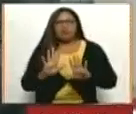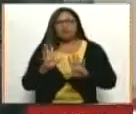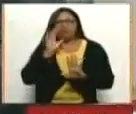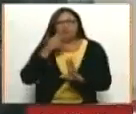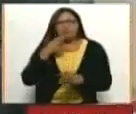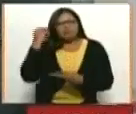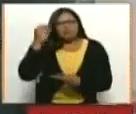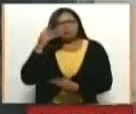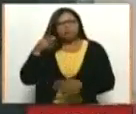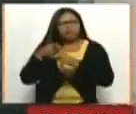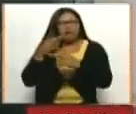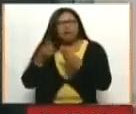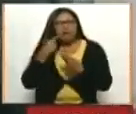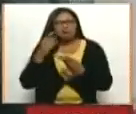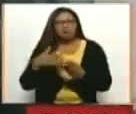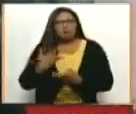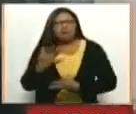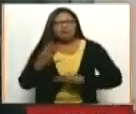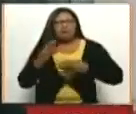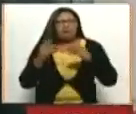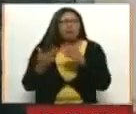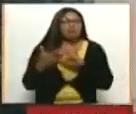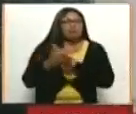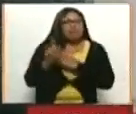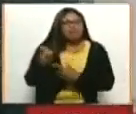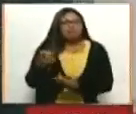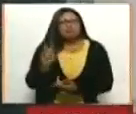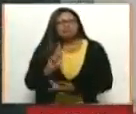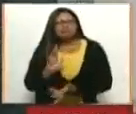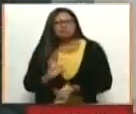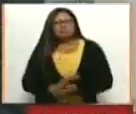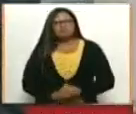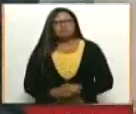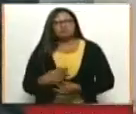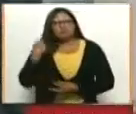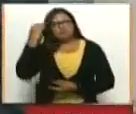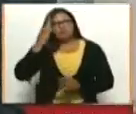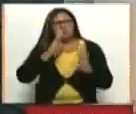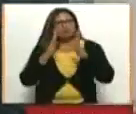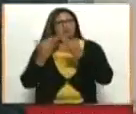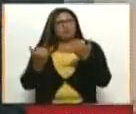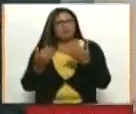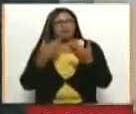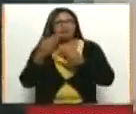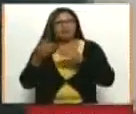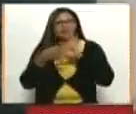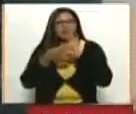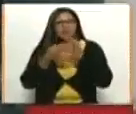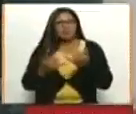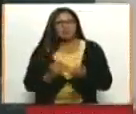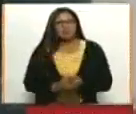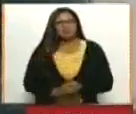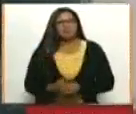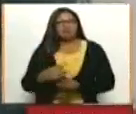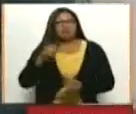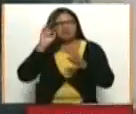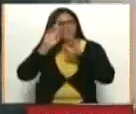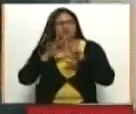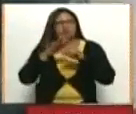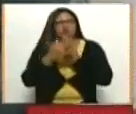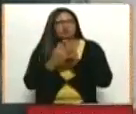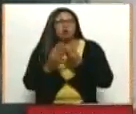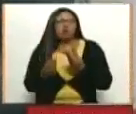que sería potable o vendible la organización de unas elecciones como consecuencia de una